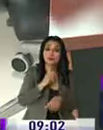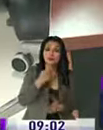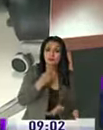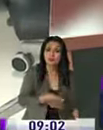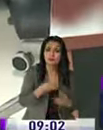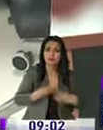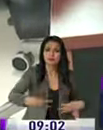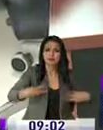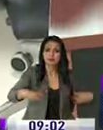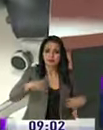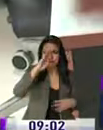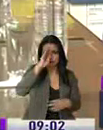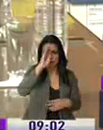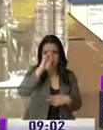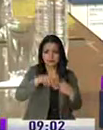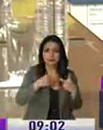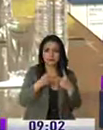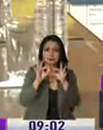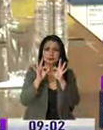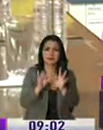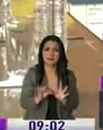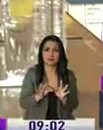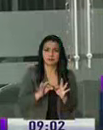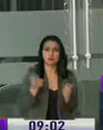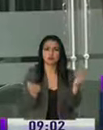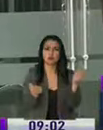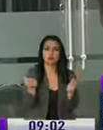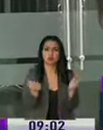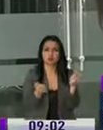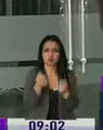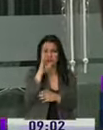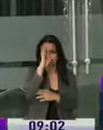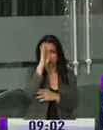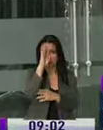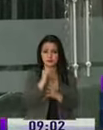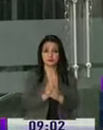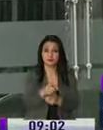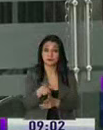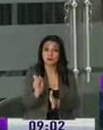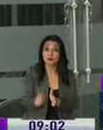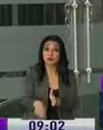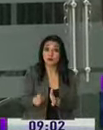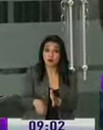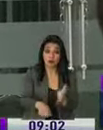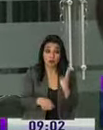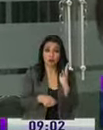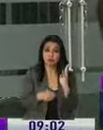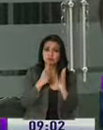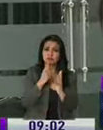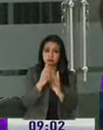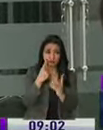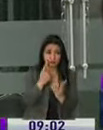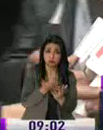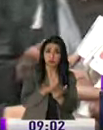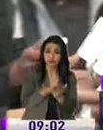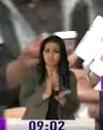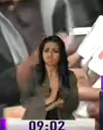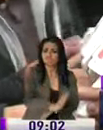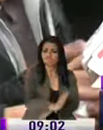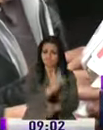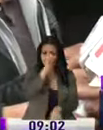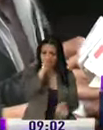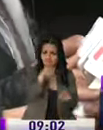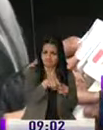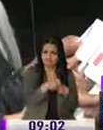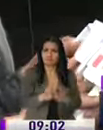de insumos de la policía y mantenimiento de patrulleros. La defensa de los imputados cuestionó los argumentos presentados. Conforme